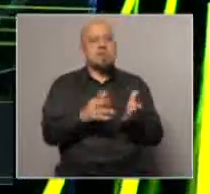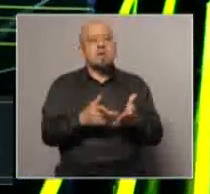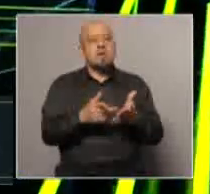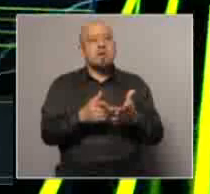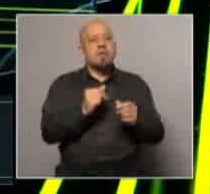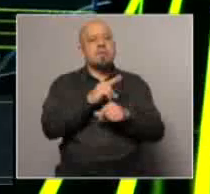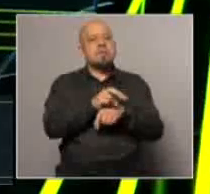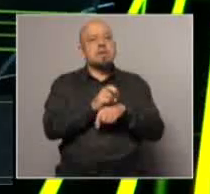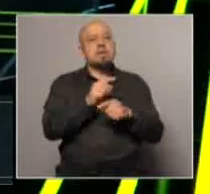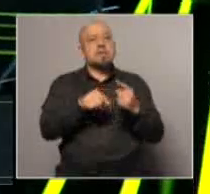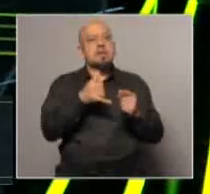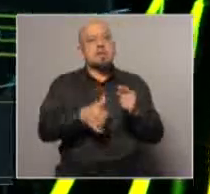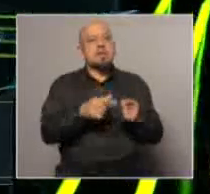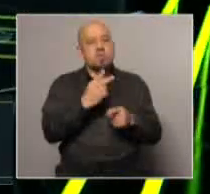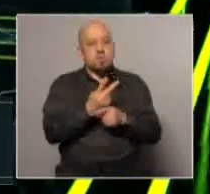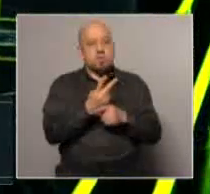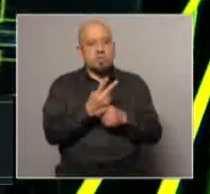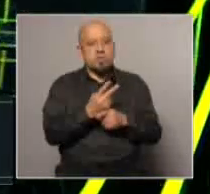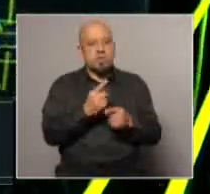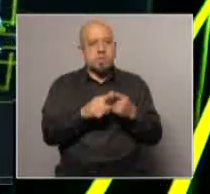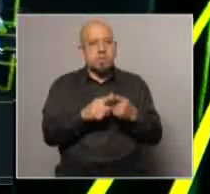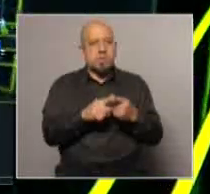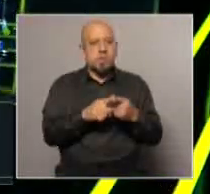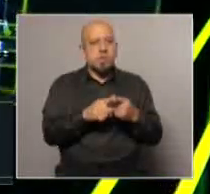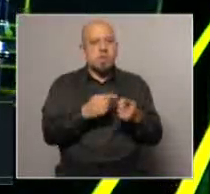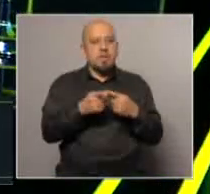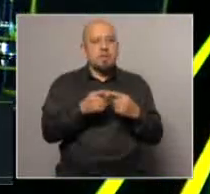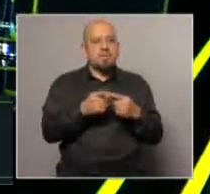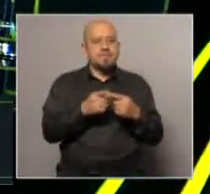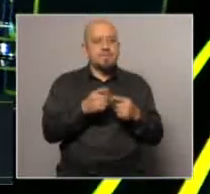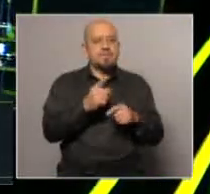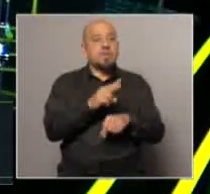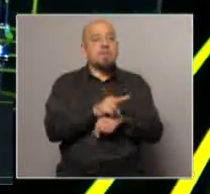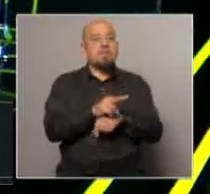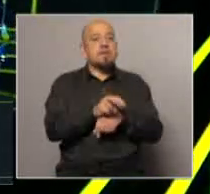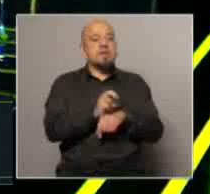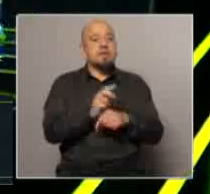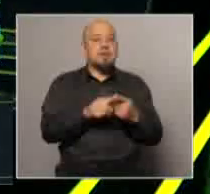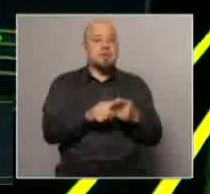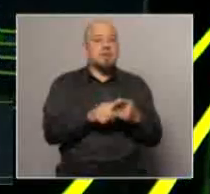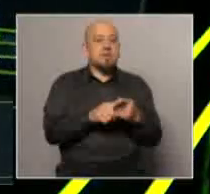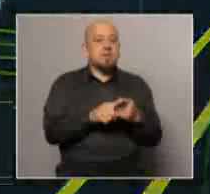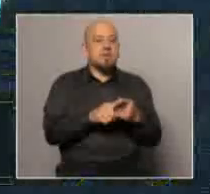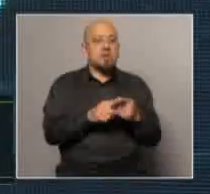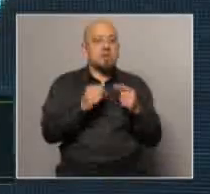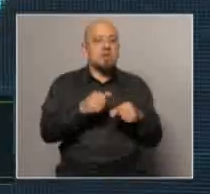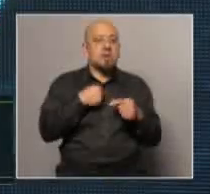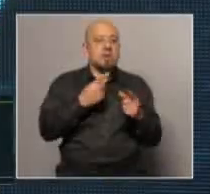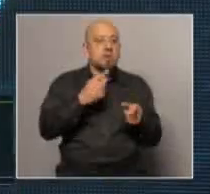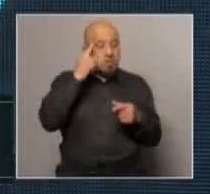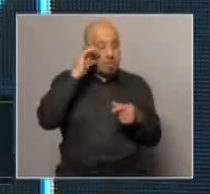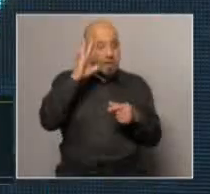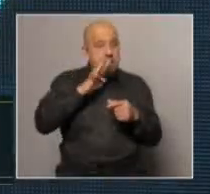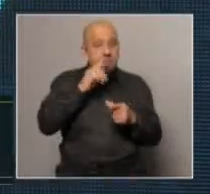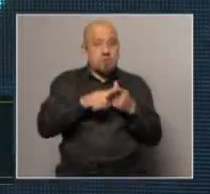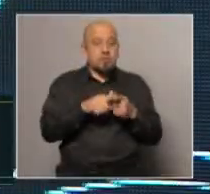tiene básicamente dos patas. Una es la fiscalización presencial, que es la que todos nos imaginamos que es